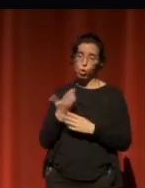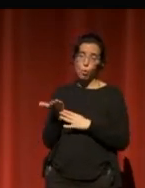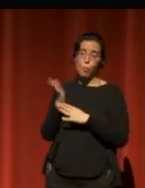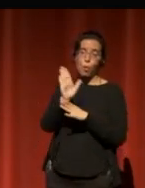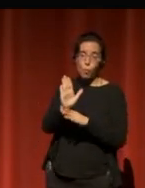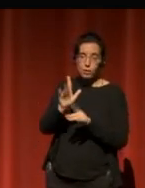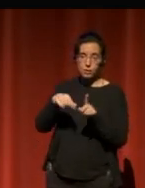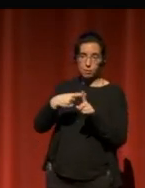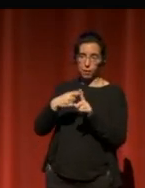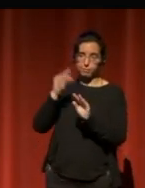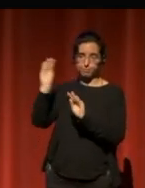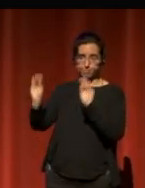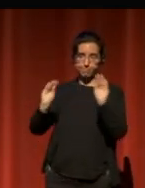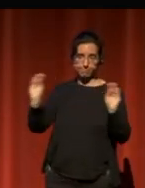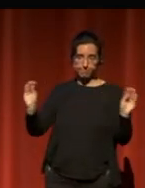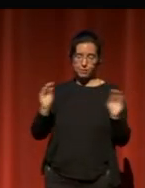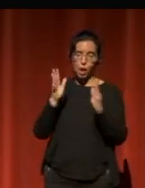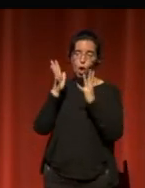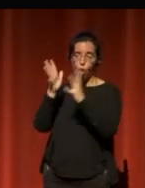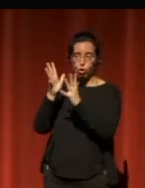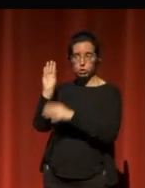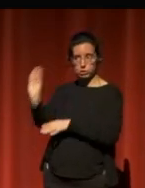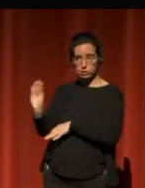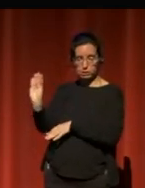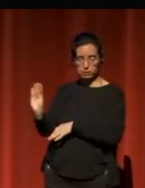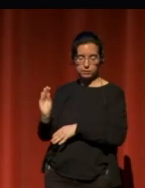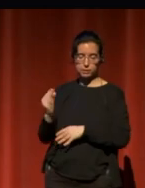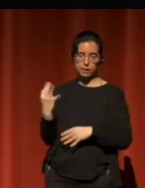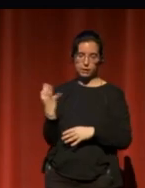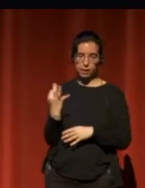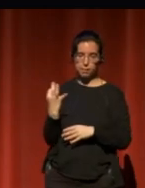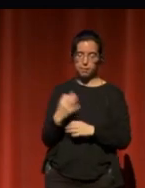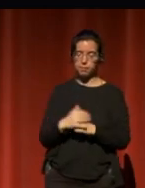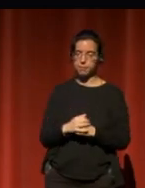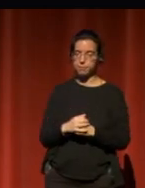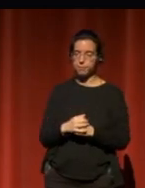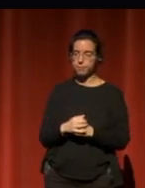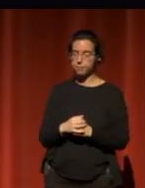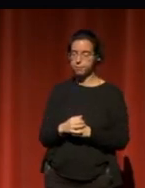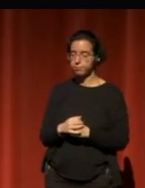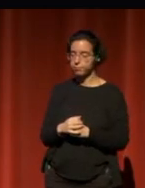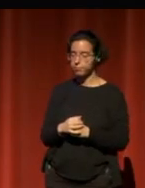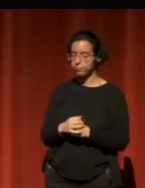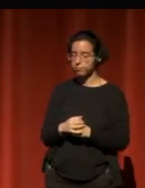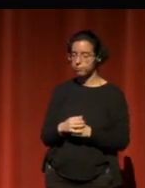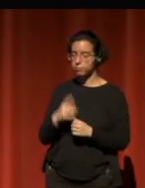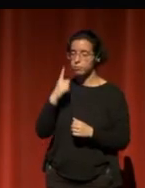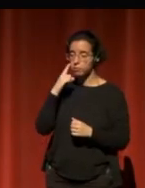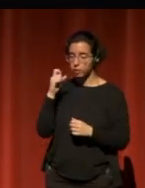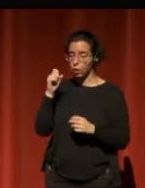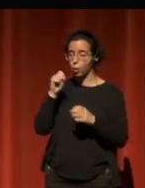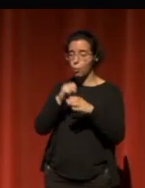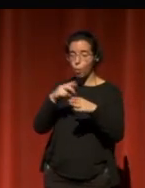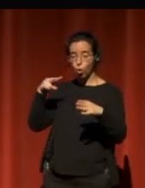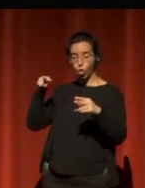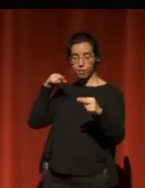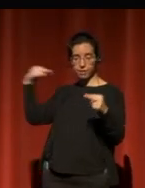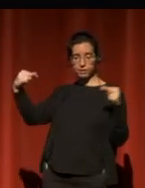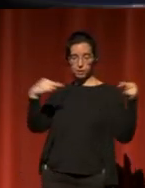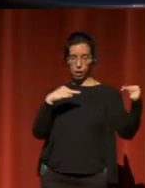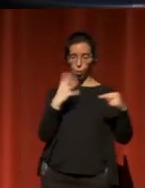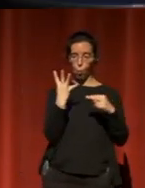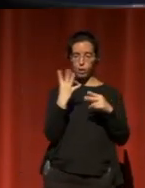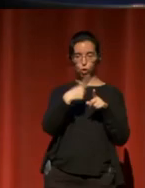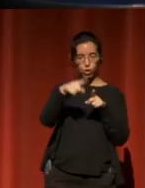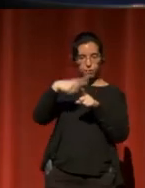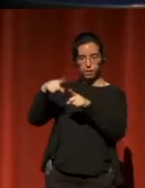llamamiento al Consejo. Bueno, yo creo que han sido cuatro visiones diferentes, pero bueno, yo he ido apuntando